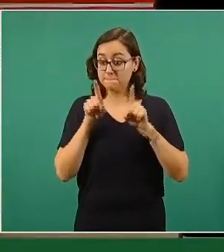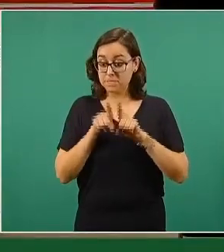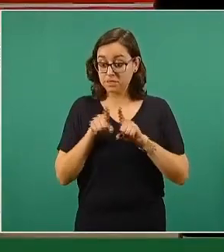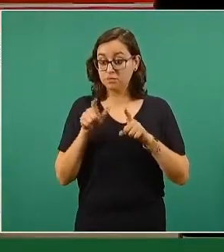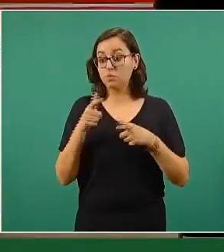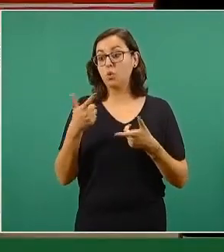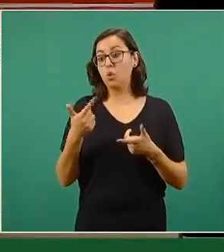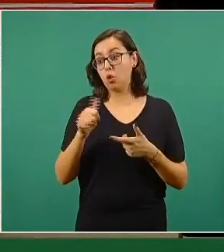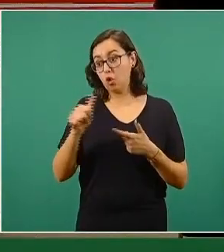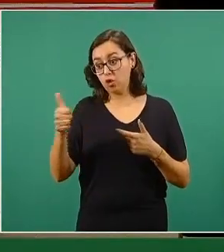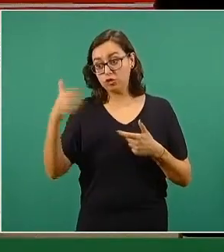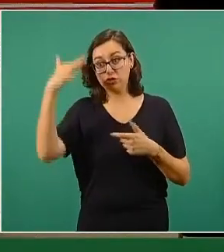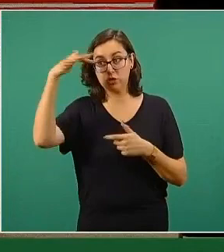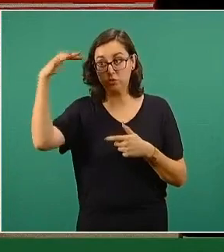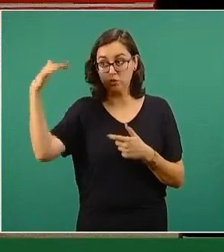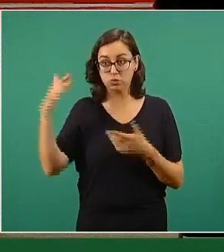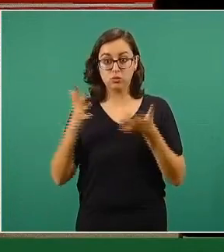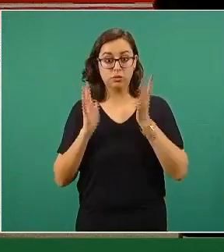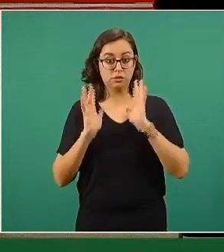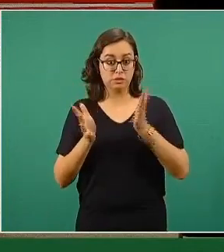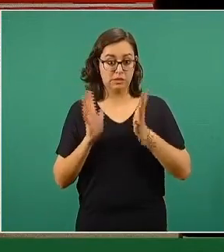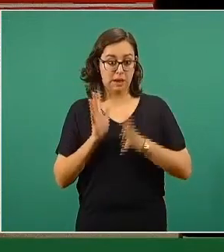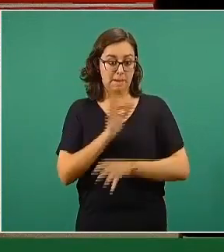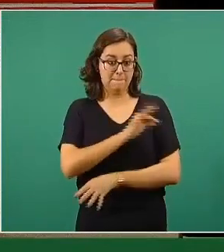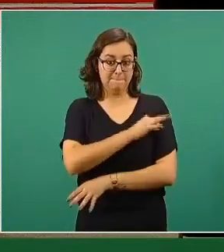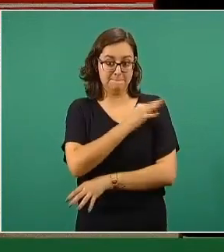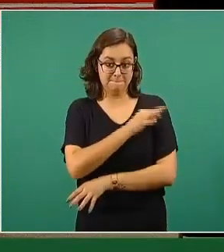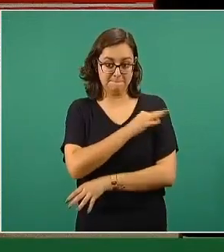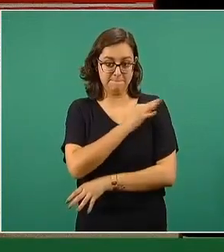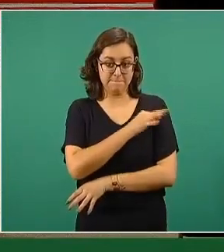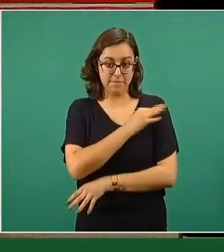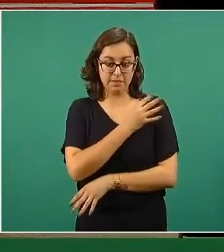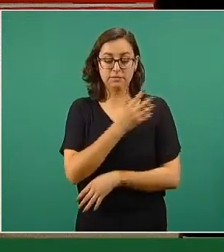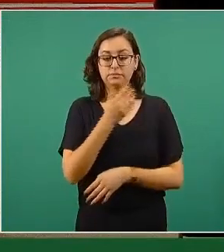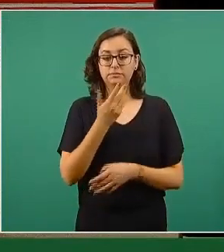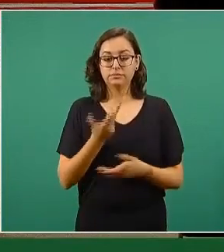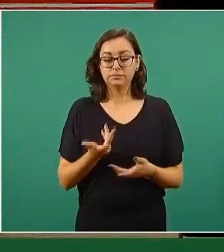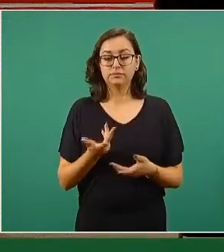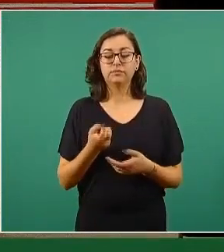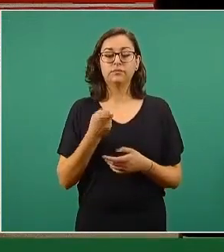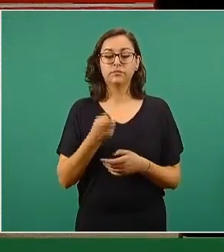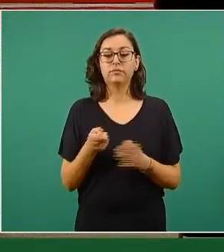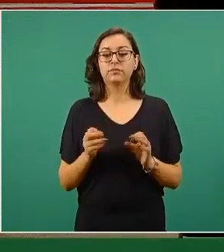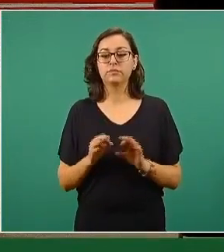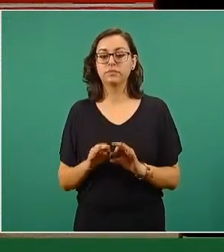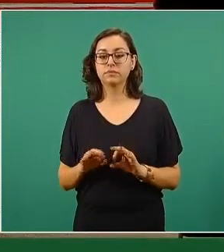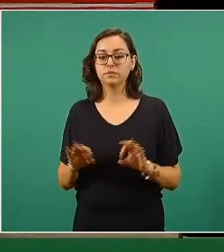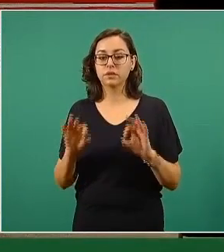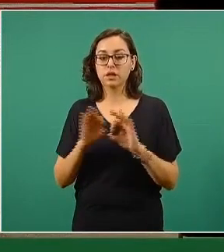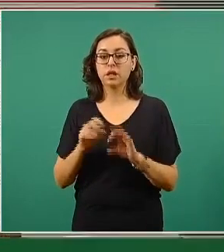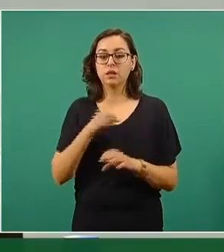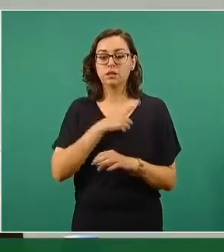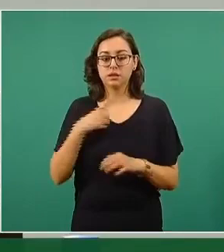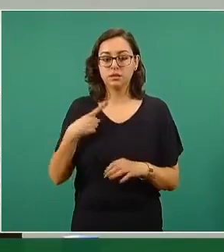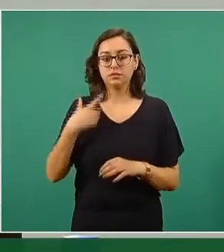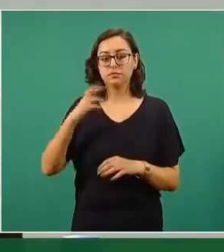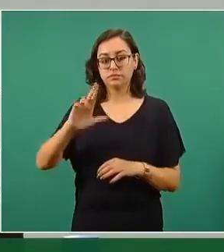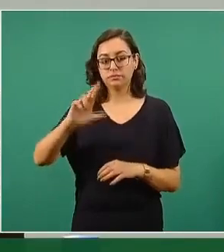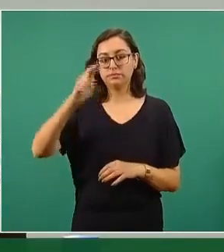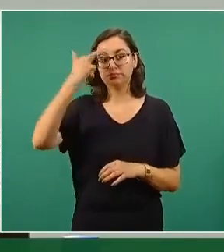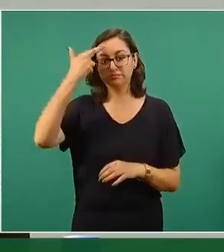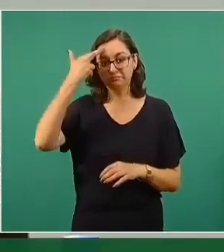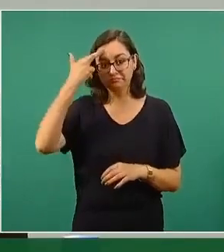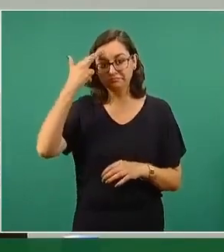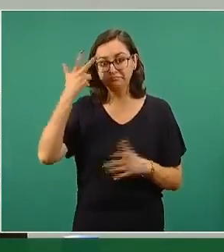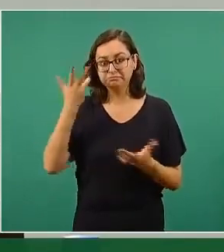personal de riesgo, también estarán integrándose en este plantel. Entonces, es muy importante recordar que no hay,